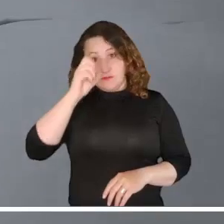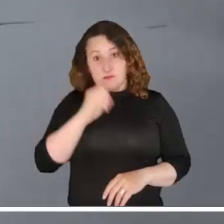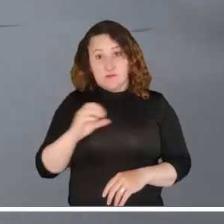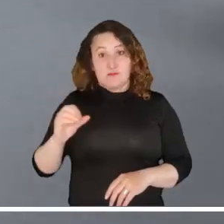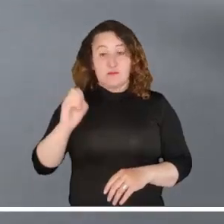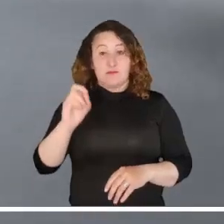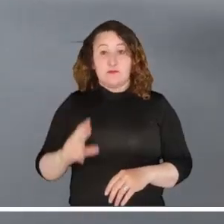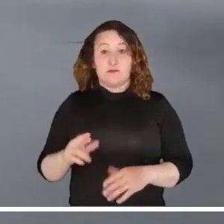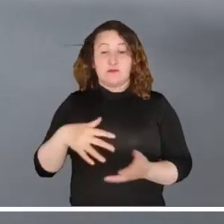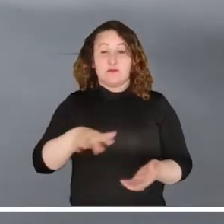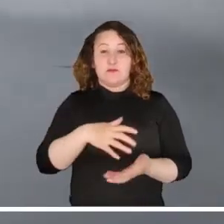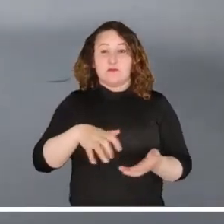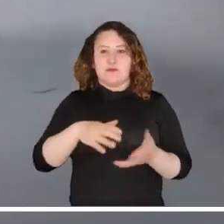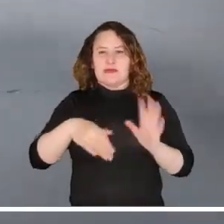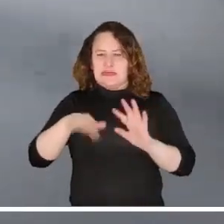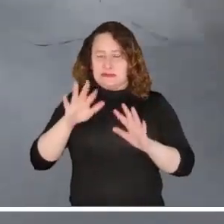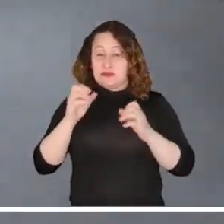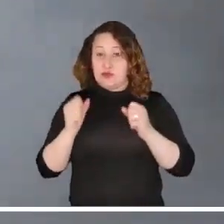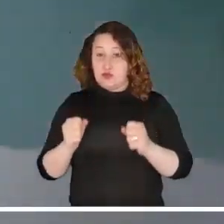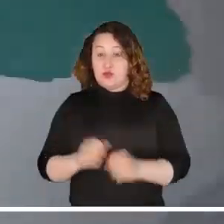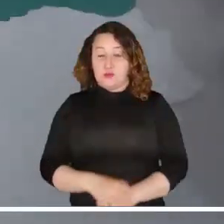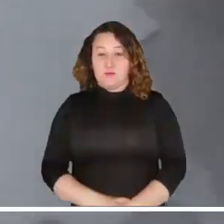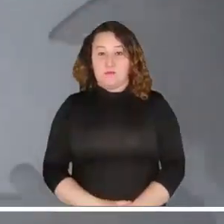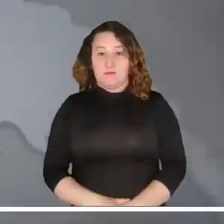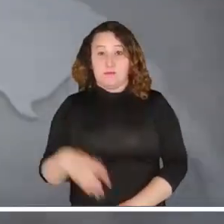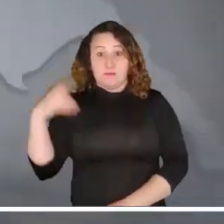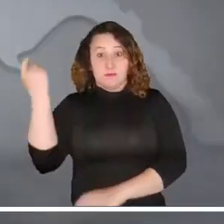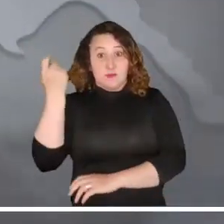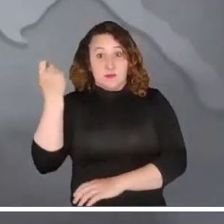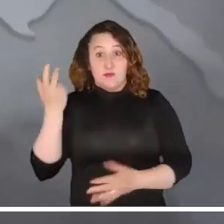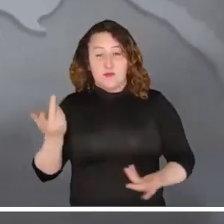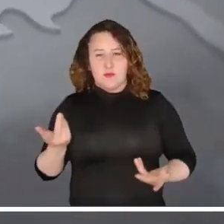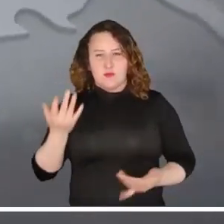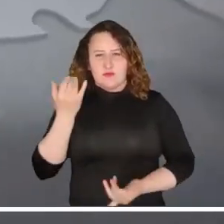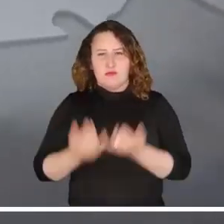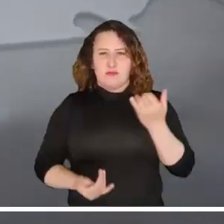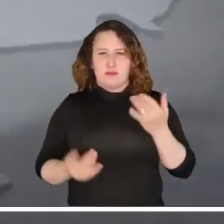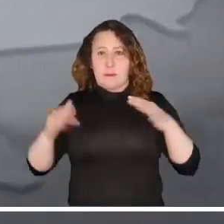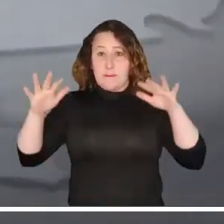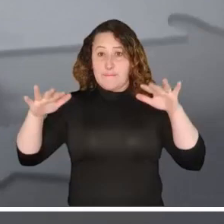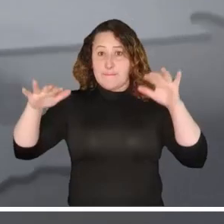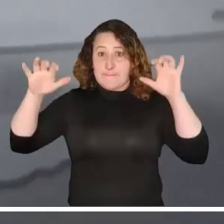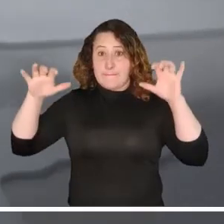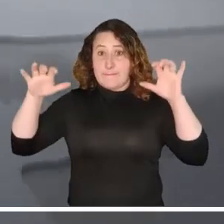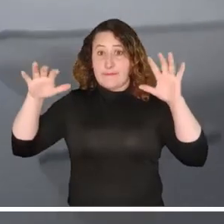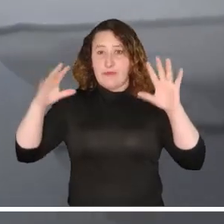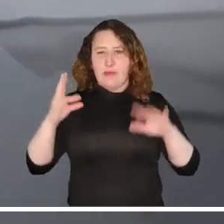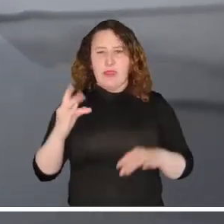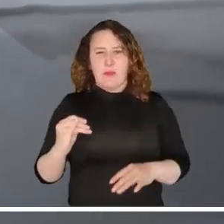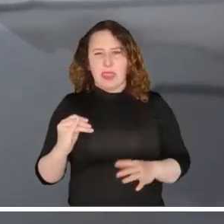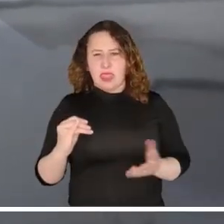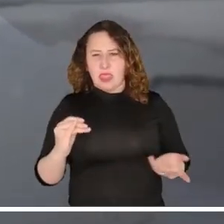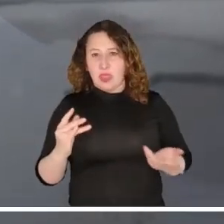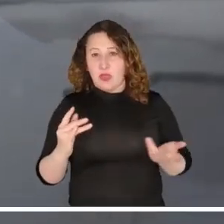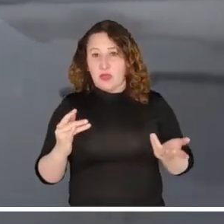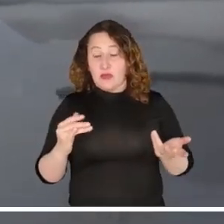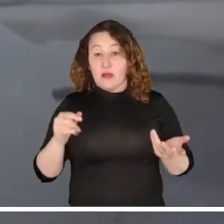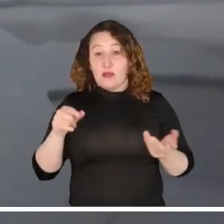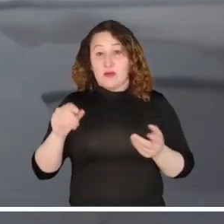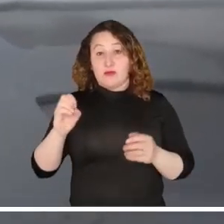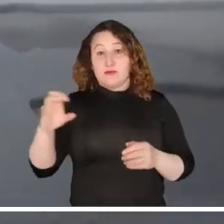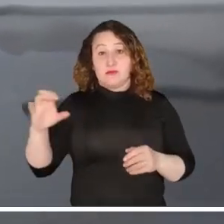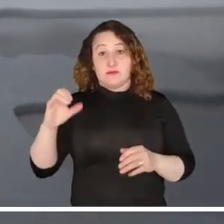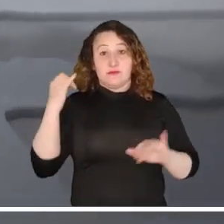podrían concentrarse en las más relevantes. Los llanos se despiden con tiempo seco predominante. La excepción la tenemos en el occidente